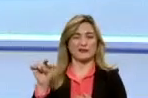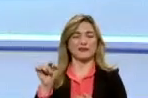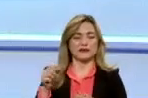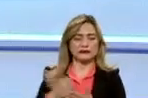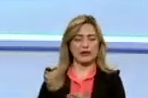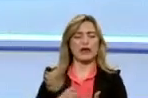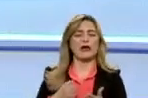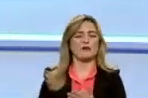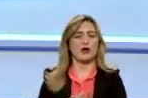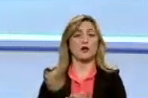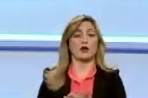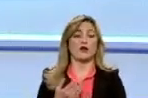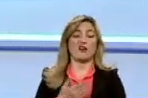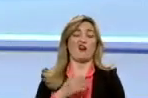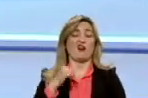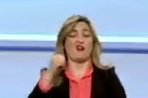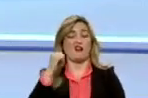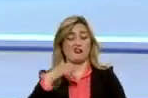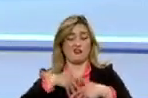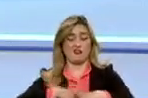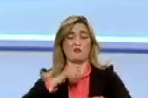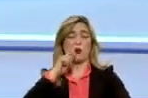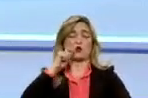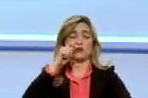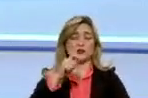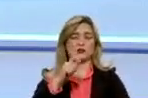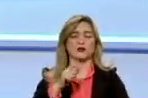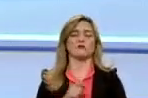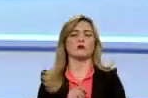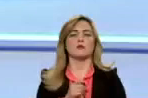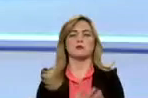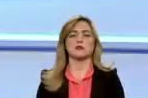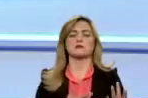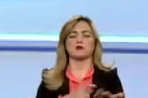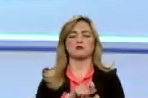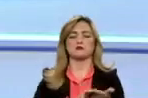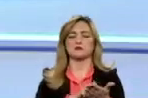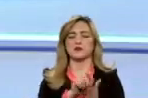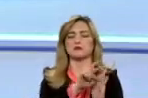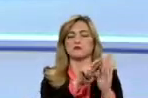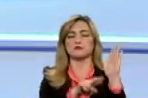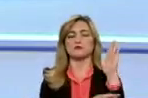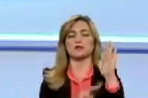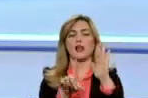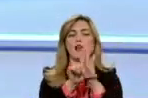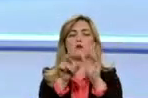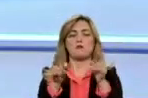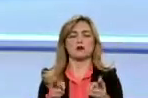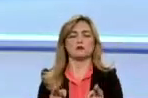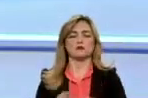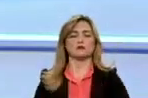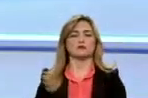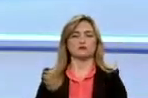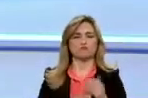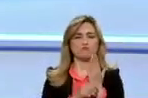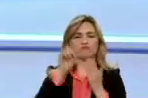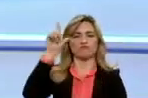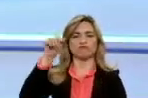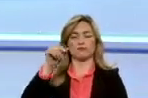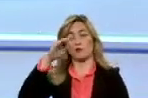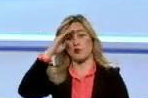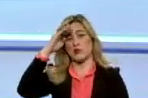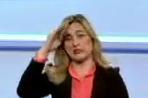país. Esto mientras se firma el reglamento de la ley humanitaria. La ministra María Paula Romo reconoció que hubo una